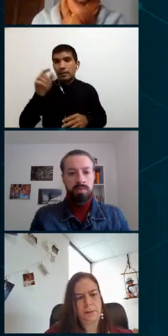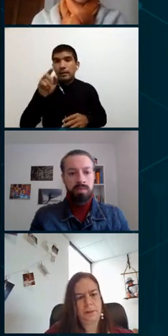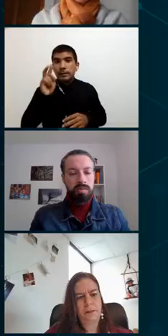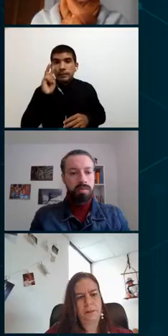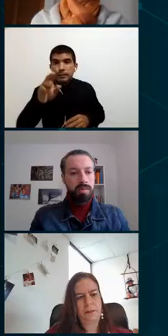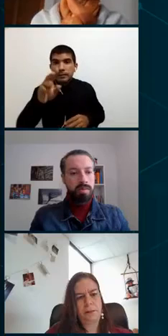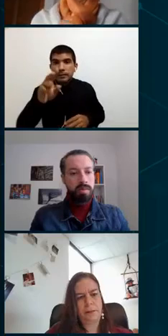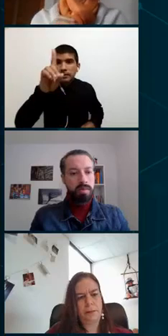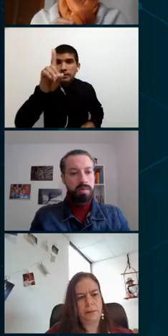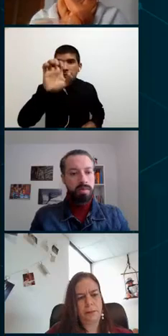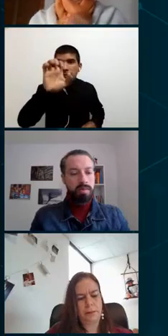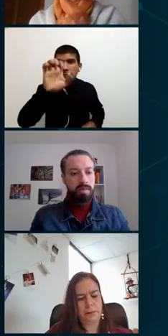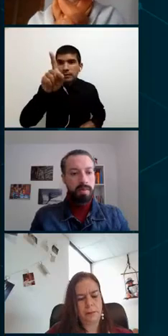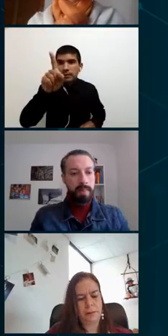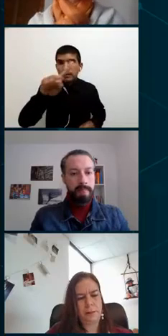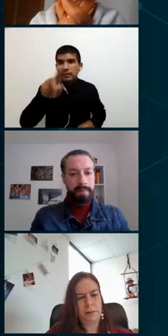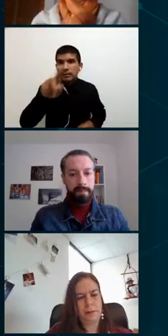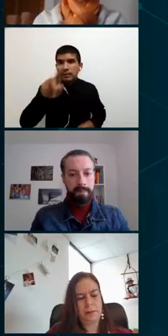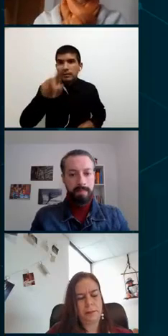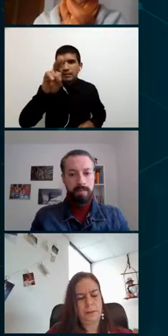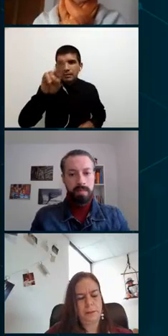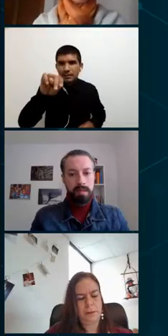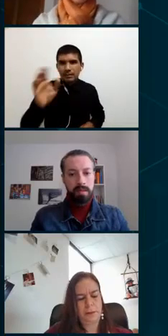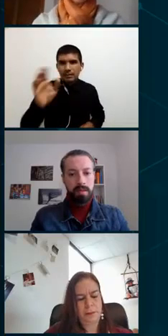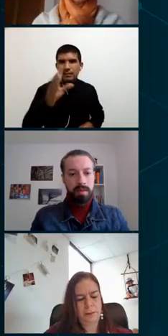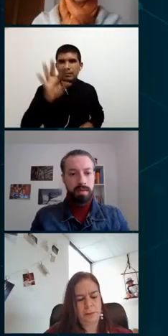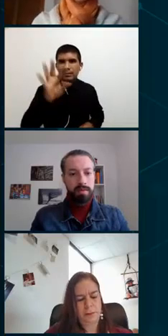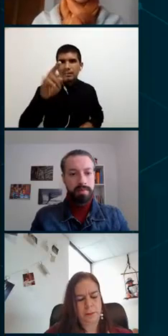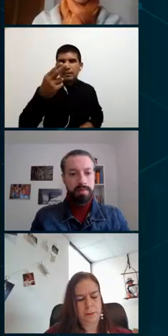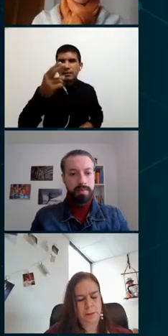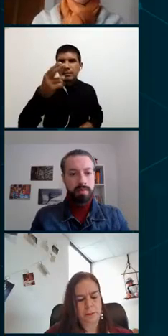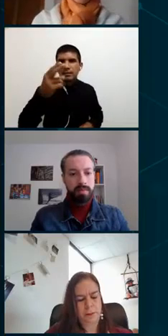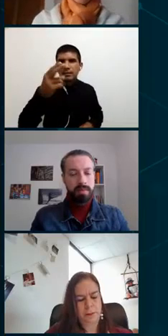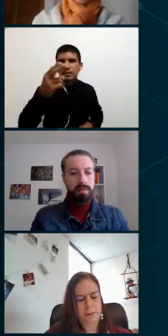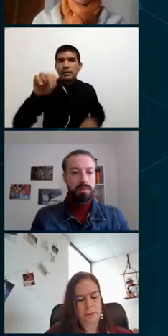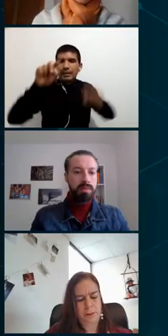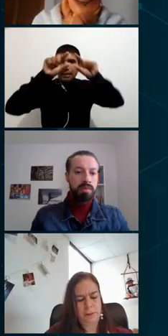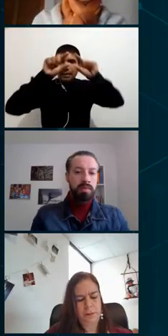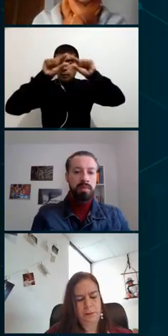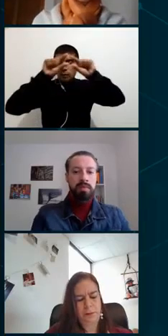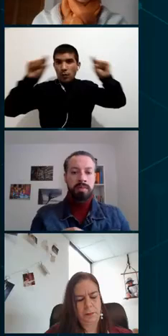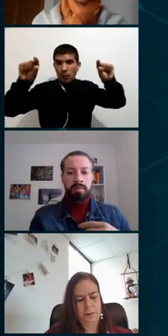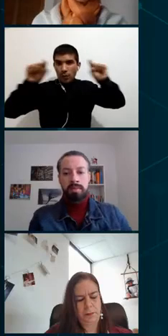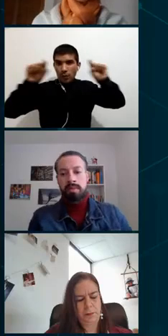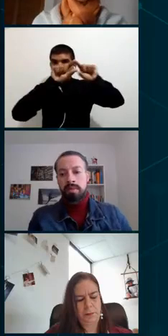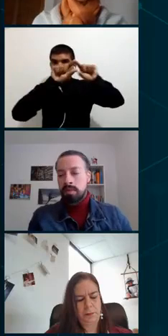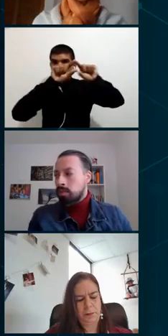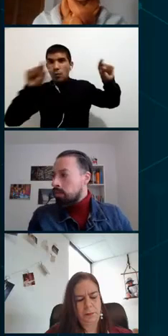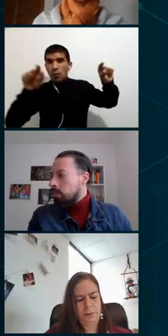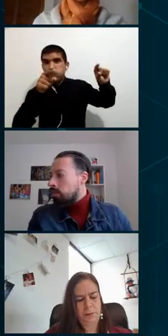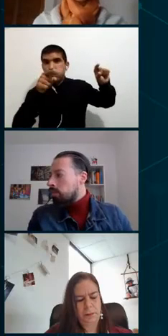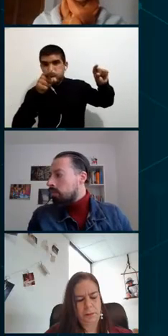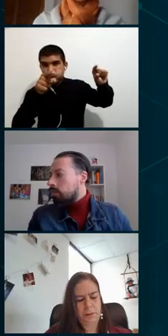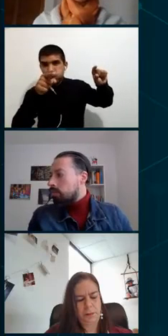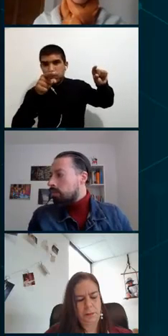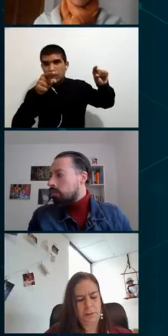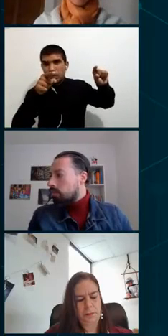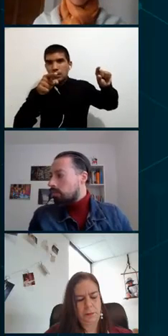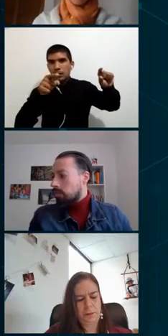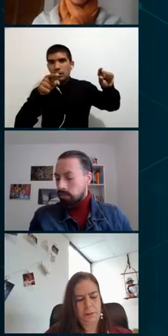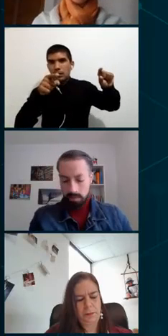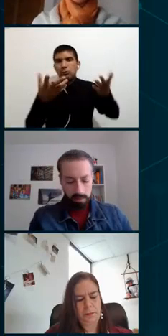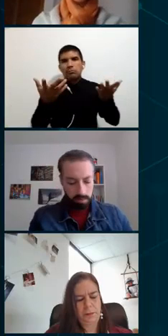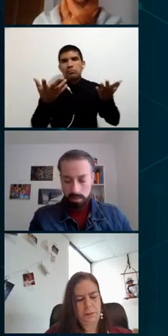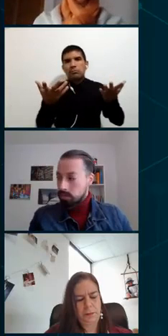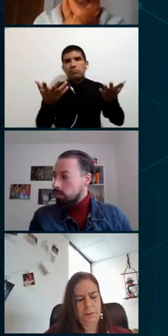esos problemas, como les decía, con mucha ambigüedad, mucho por descubrir. La intención de Design Thinking es crear